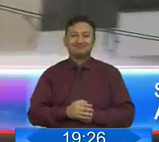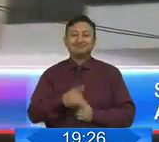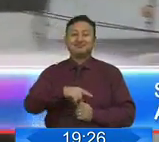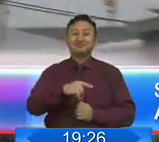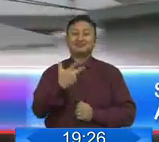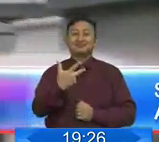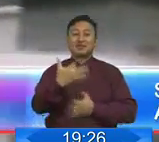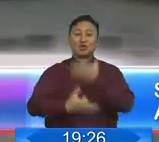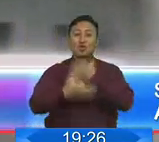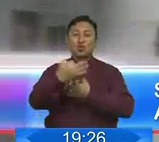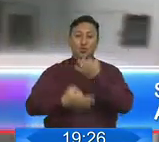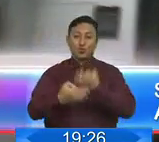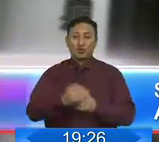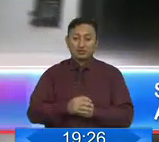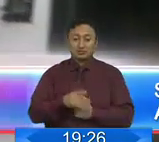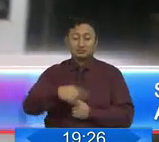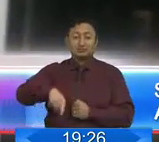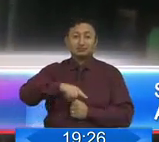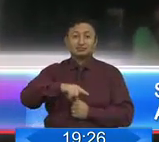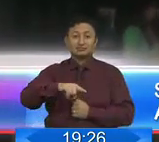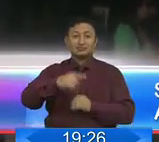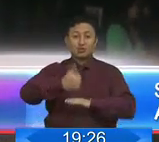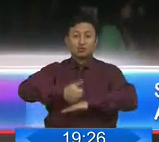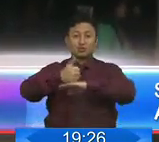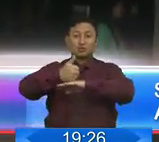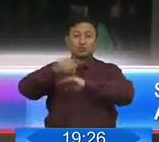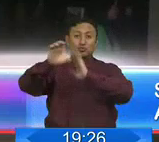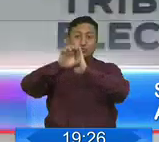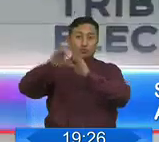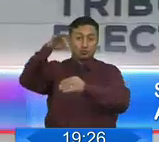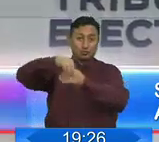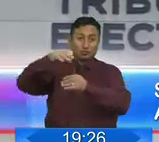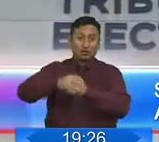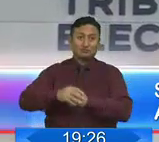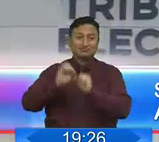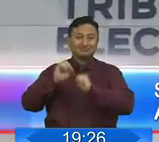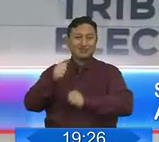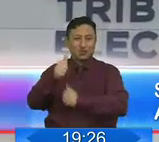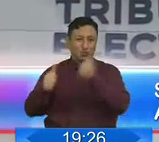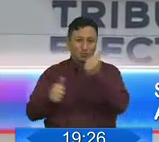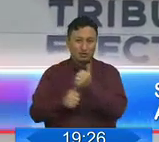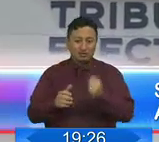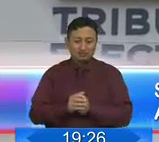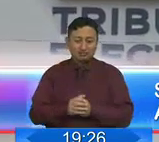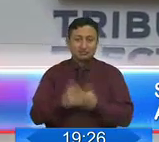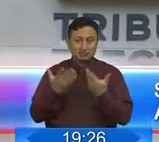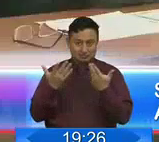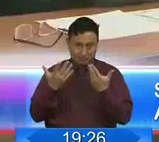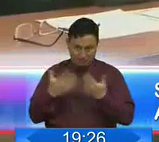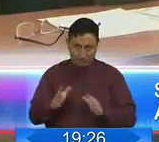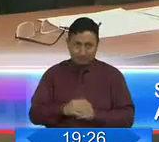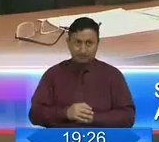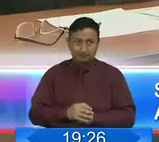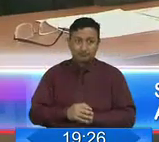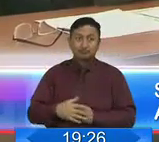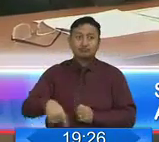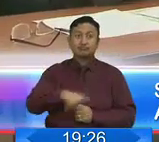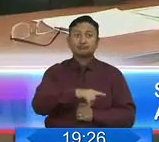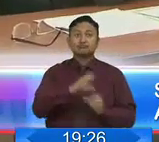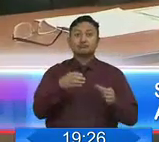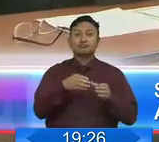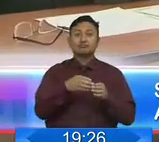jueces faltantes que integrarán el Tribunal Contencioso Electoral y sus suplentes ya culminó. Ahora la comisión encargada del